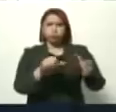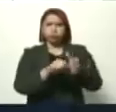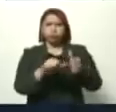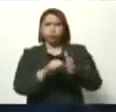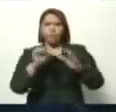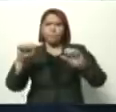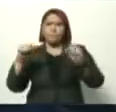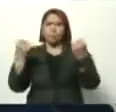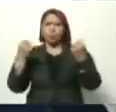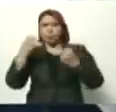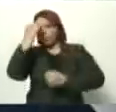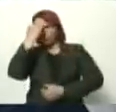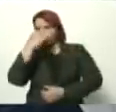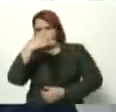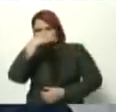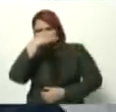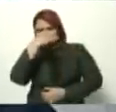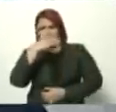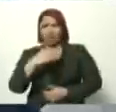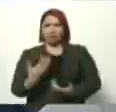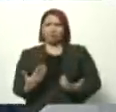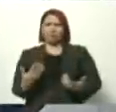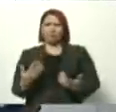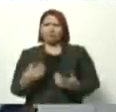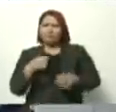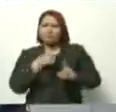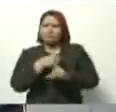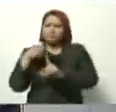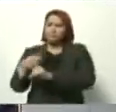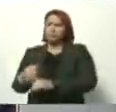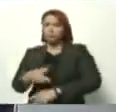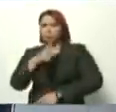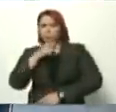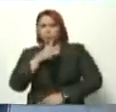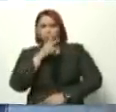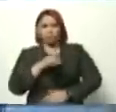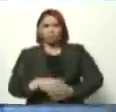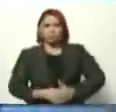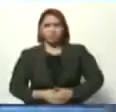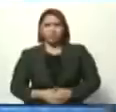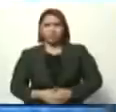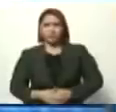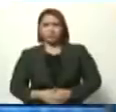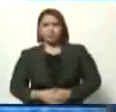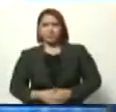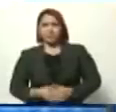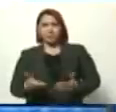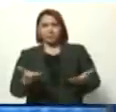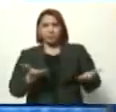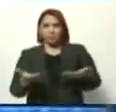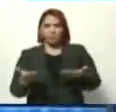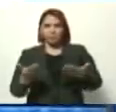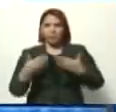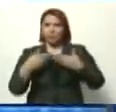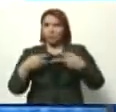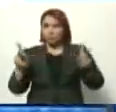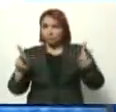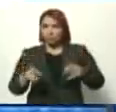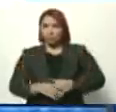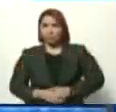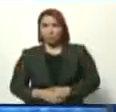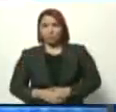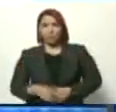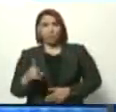bloqueo criminal ha impactado terriblemente, como es el sector de los servicios públicos. Es